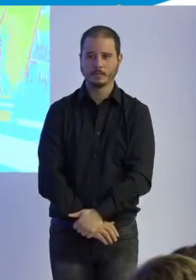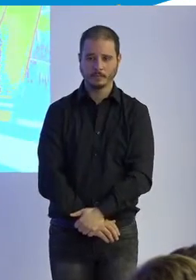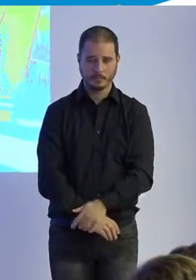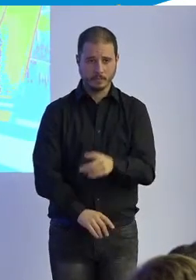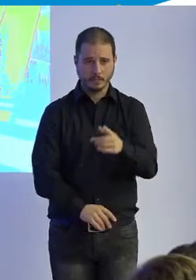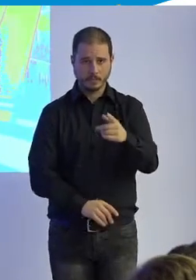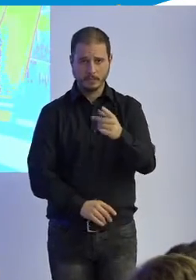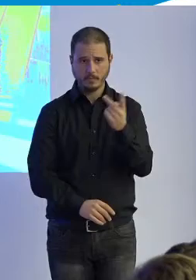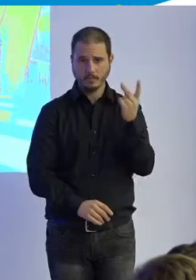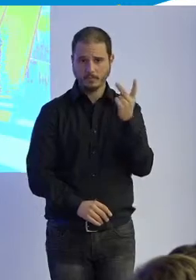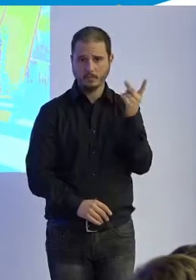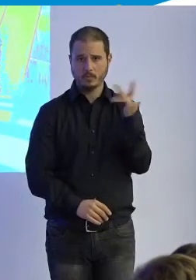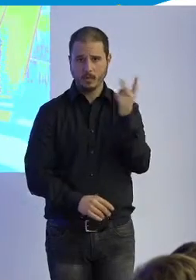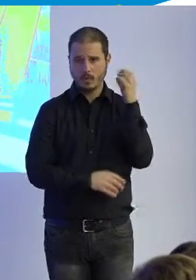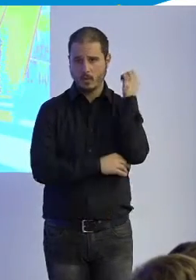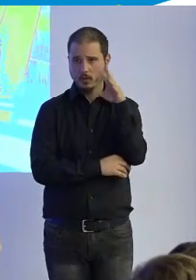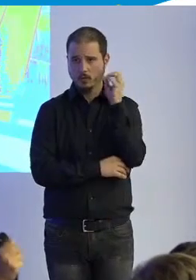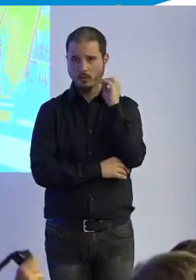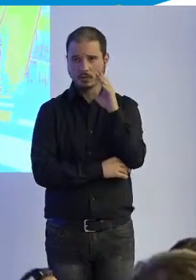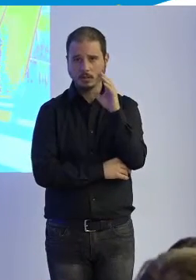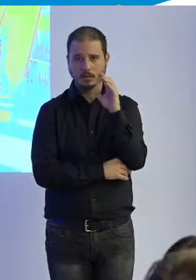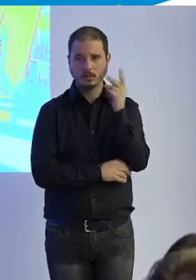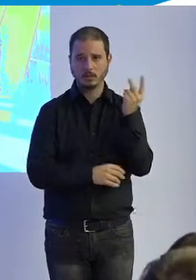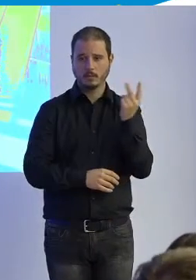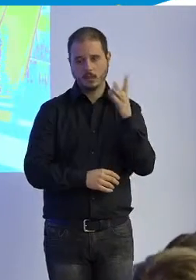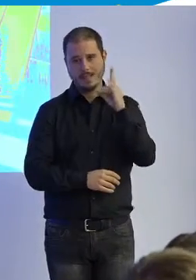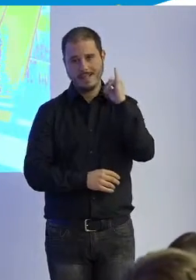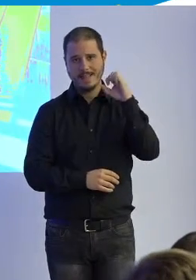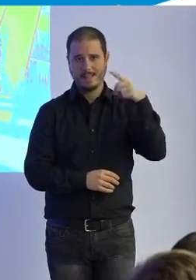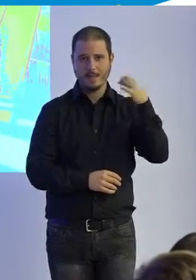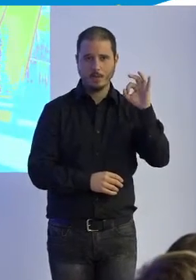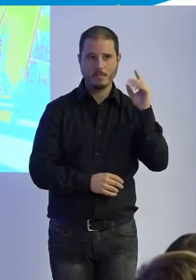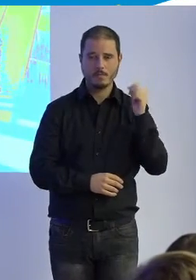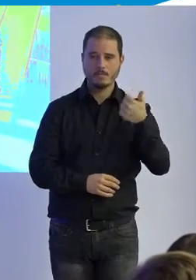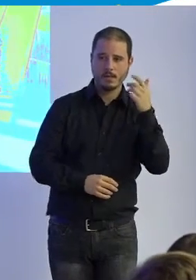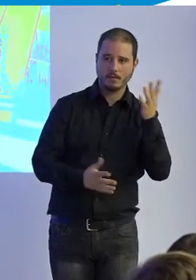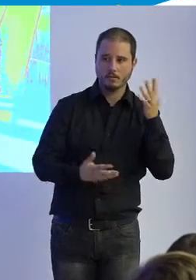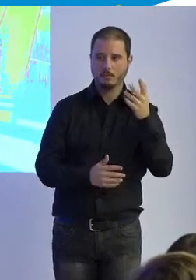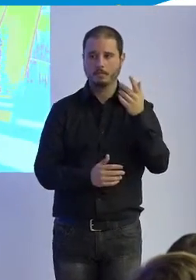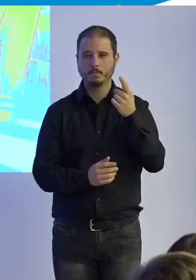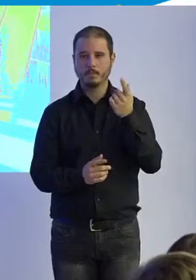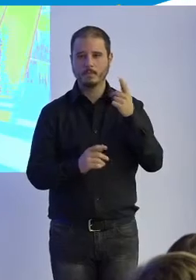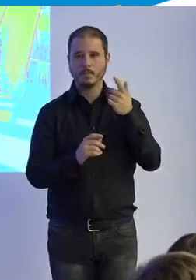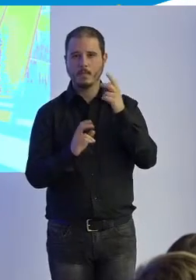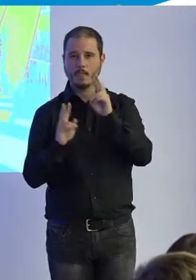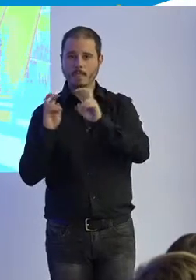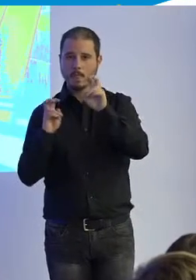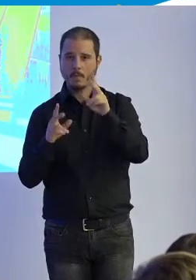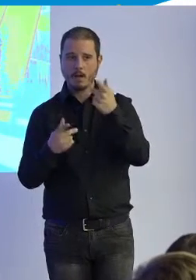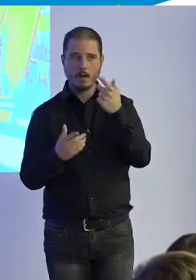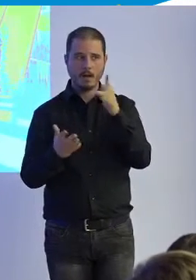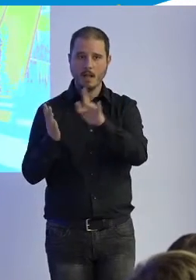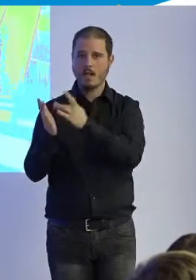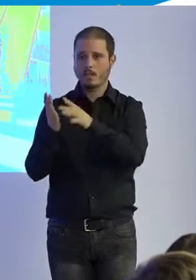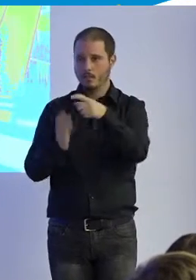Habéis dicho ambos, bueno, más Diego, que parece que el tema de los dispositivos se está solucionando para que